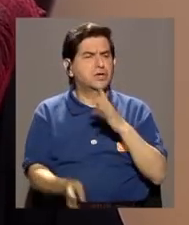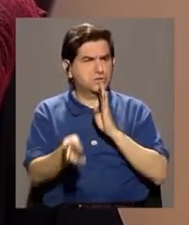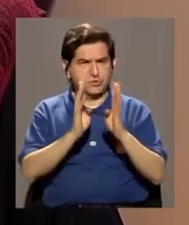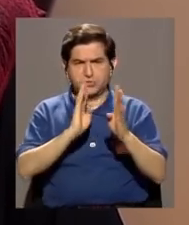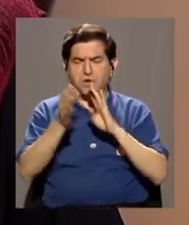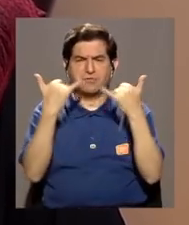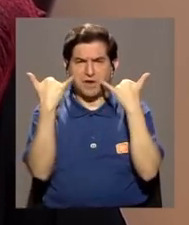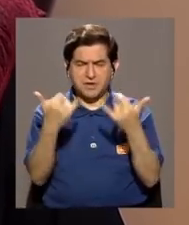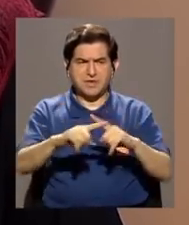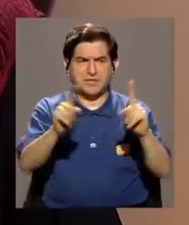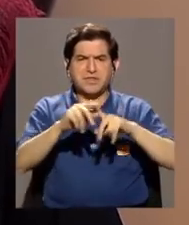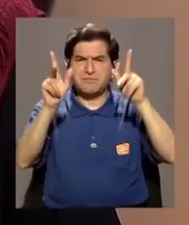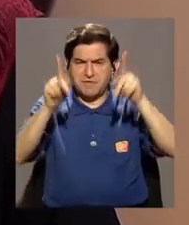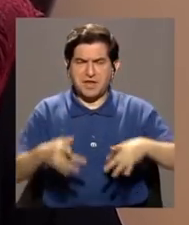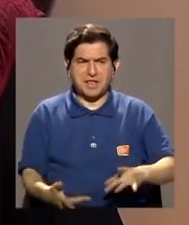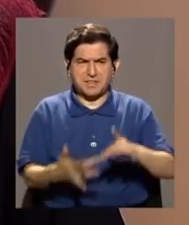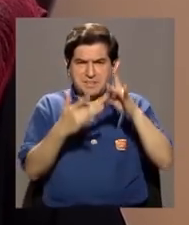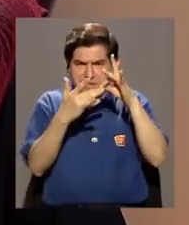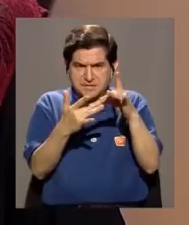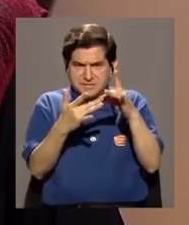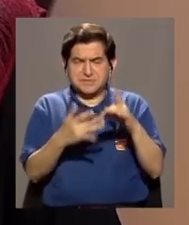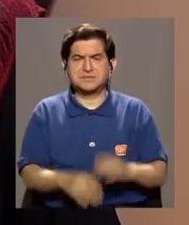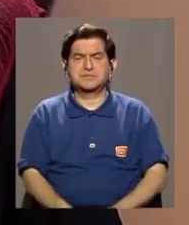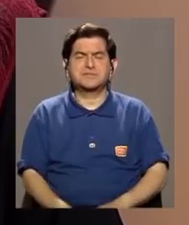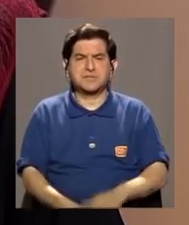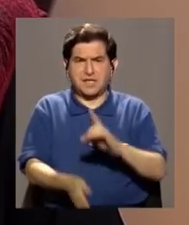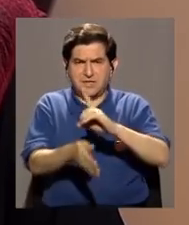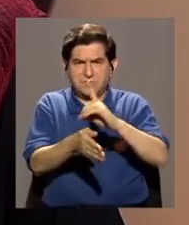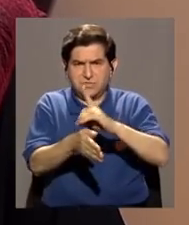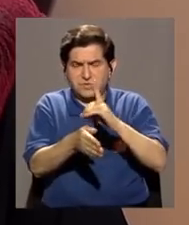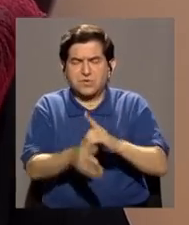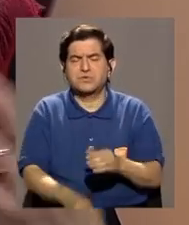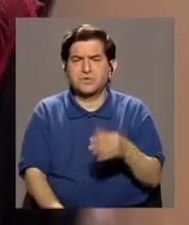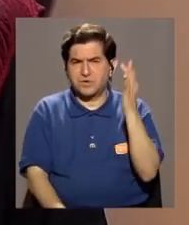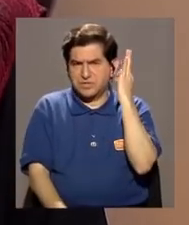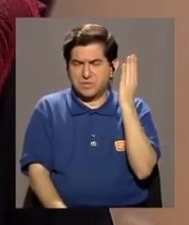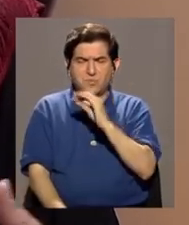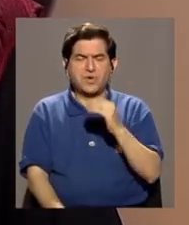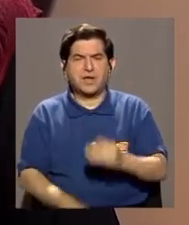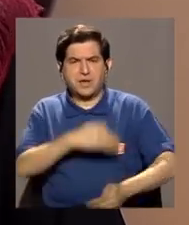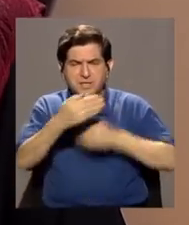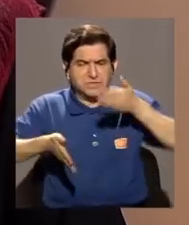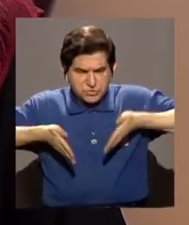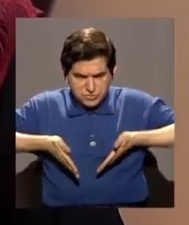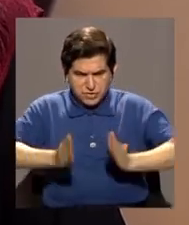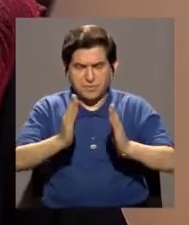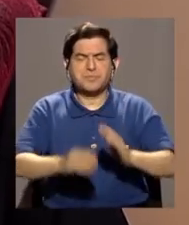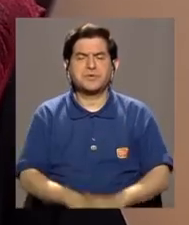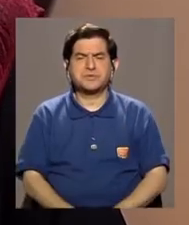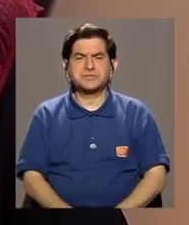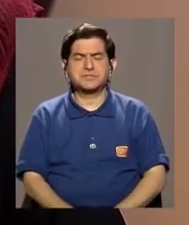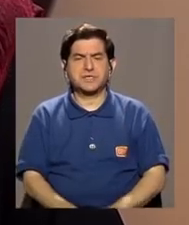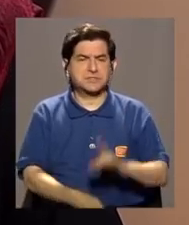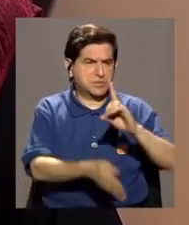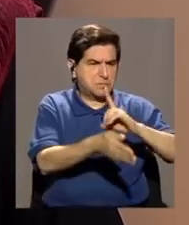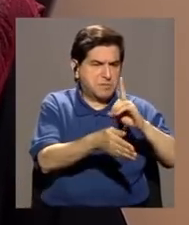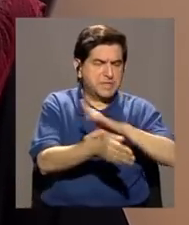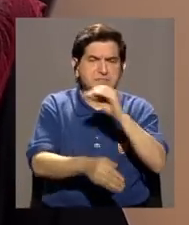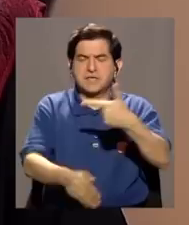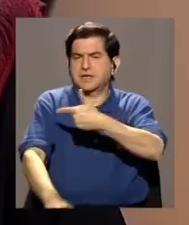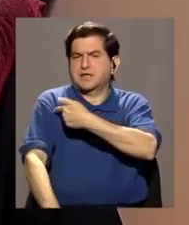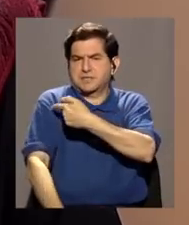con varias personas especialistas en ginecología y obstetricia tanto en el área de medicina como en el área de